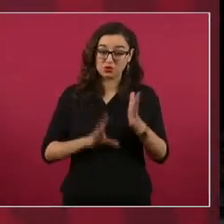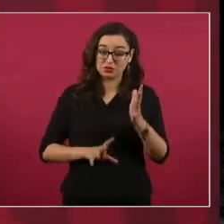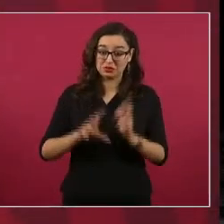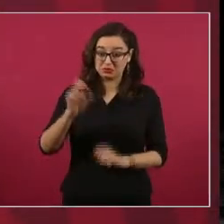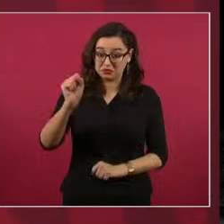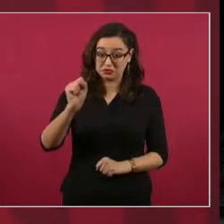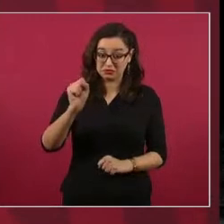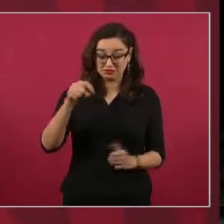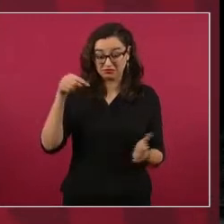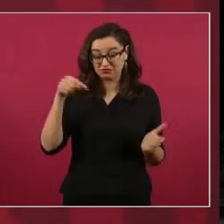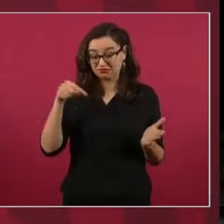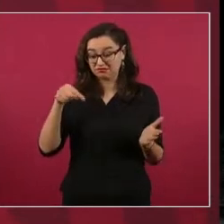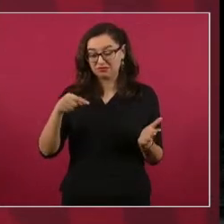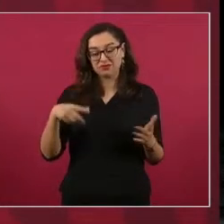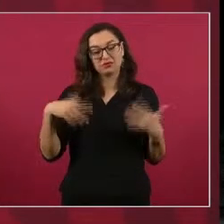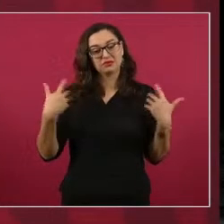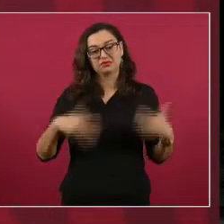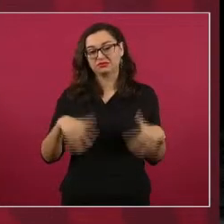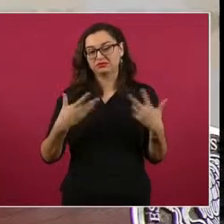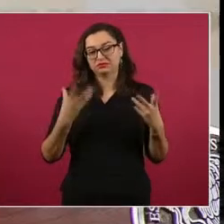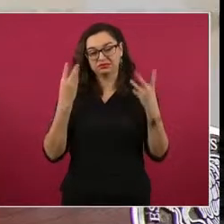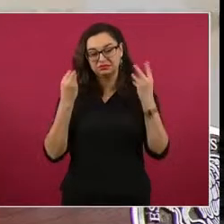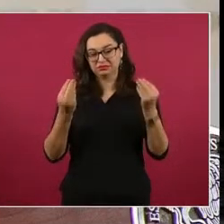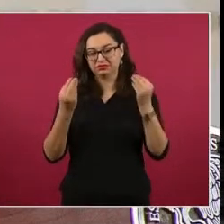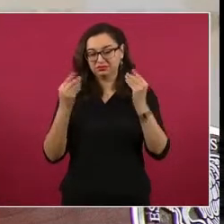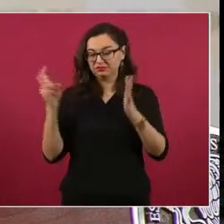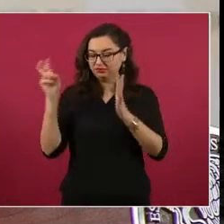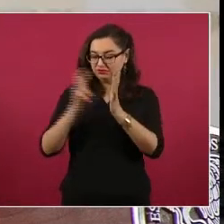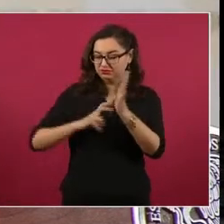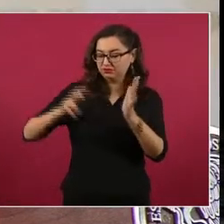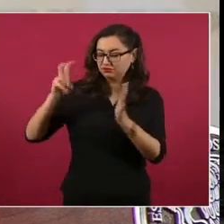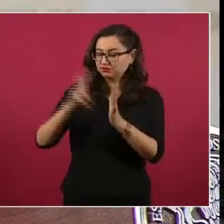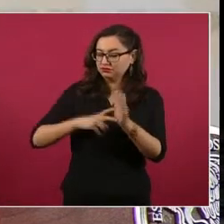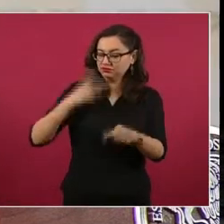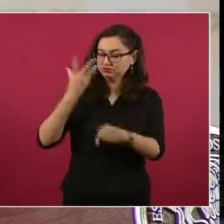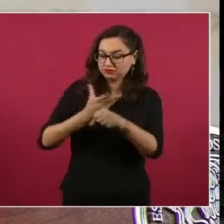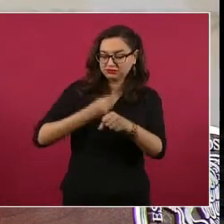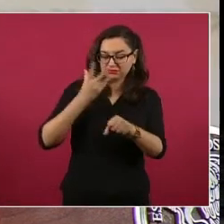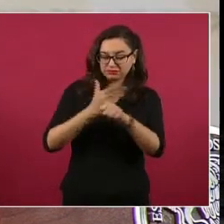muy parchada muy reformada